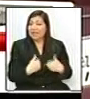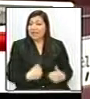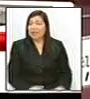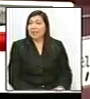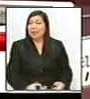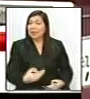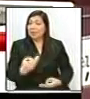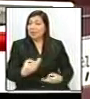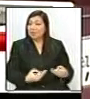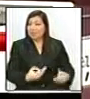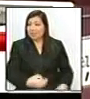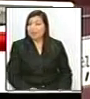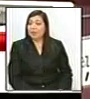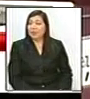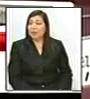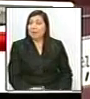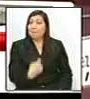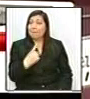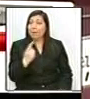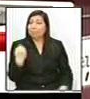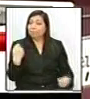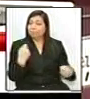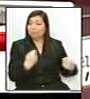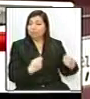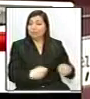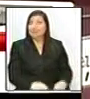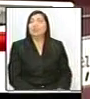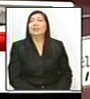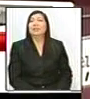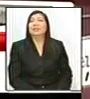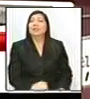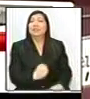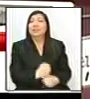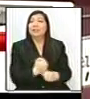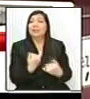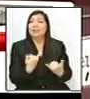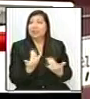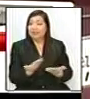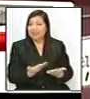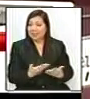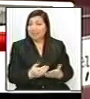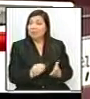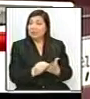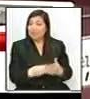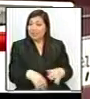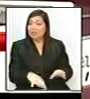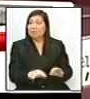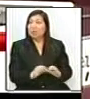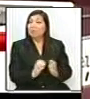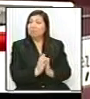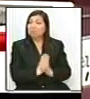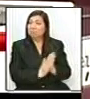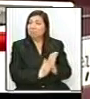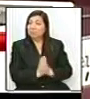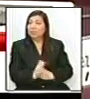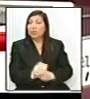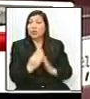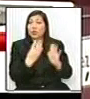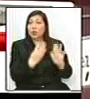el presupuesto para la inversión de la ejecución de esta obra tan importante que va a beneficiar